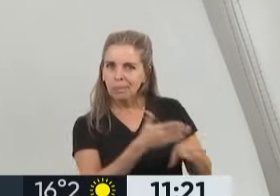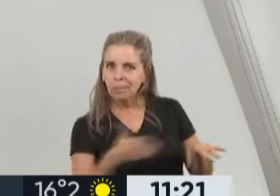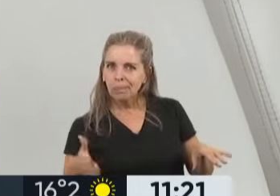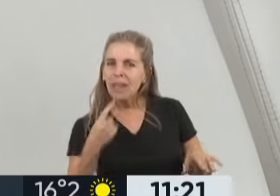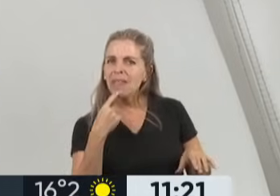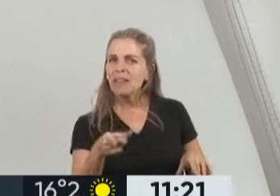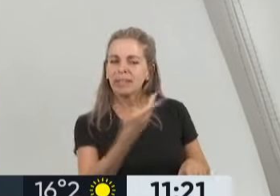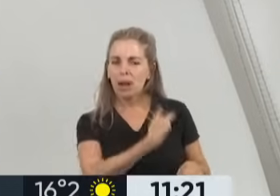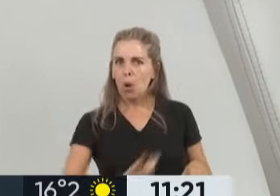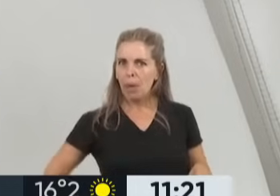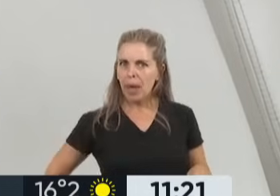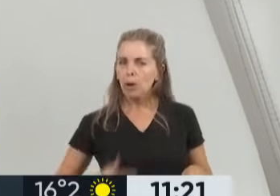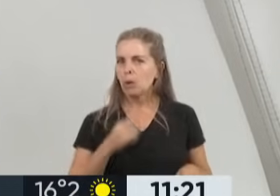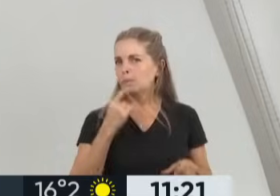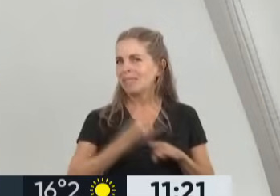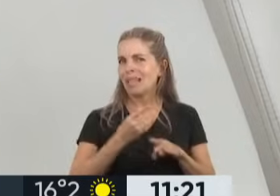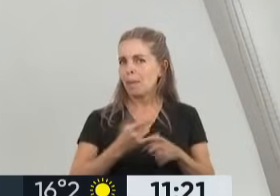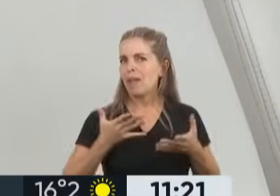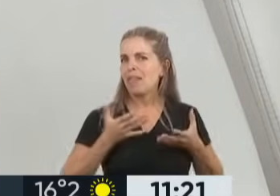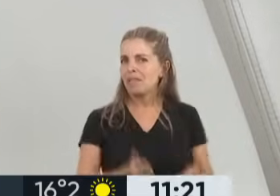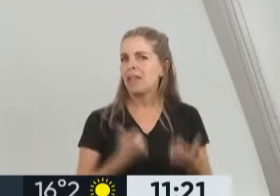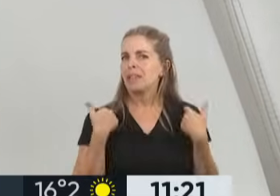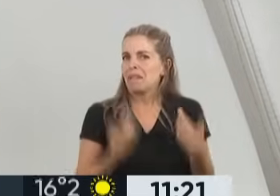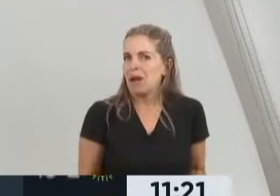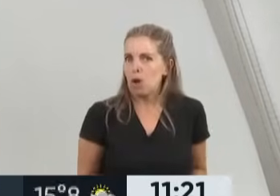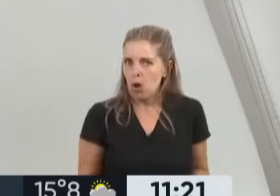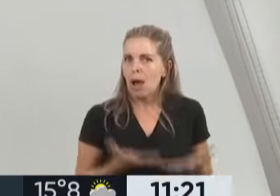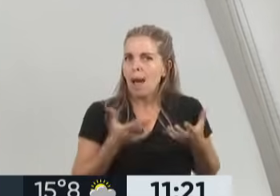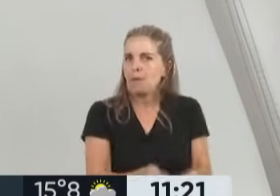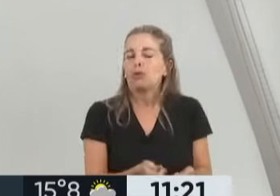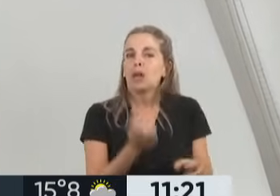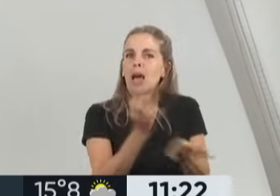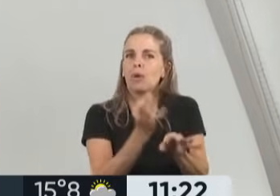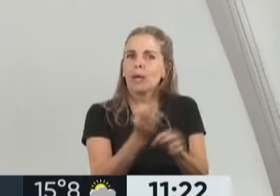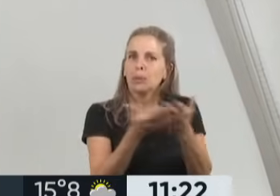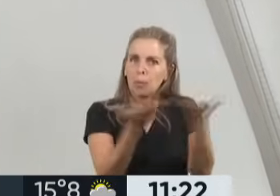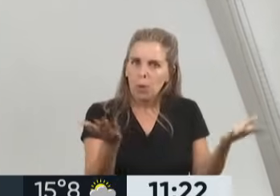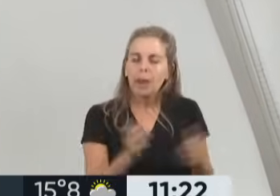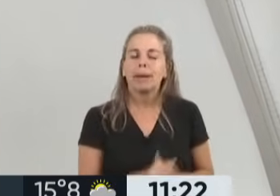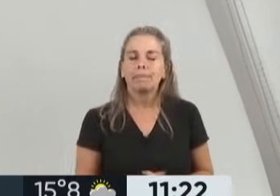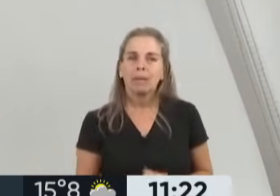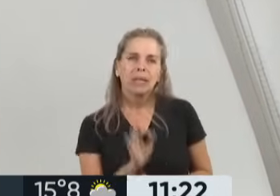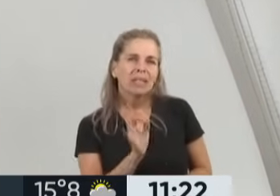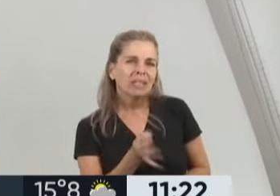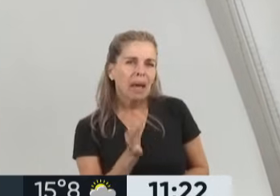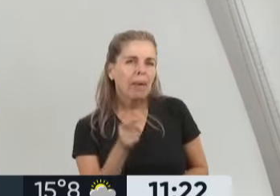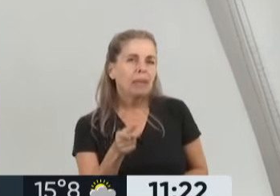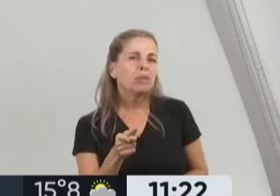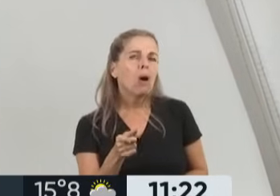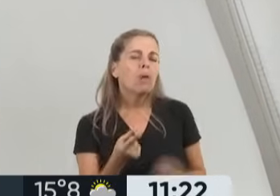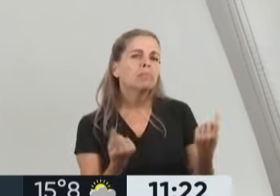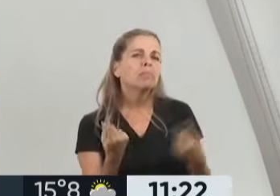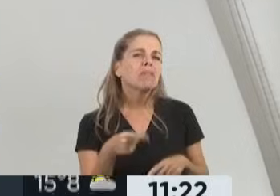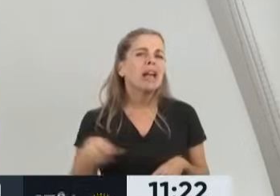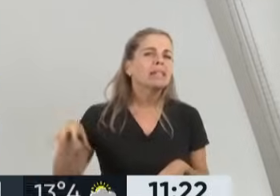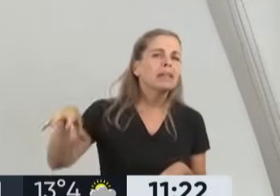el gobierno es uno de los mayores defensores de la educación pública, y conociendo los números que analizaron diferentes